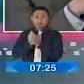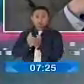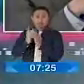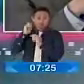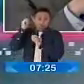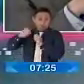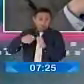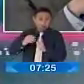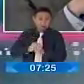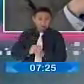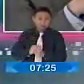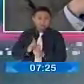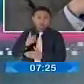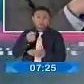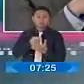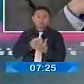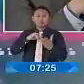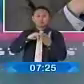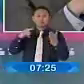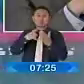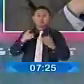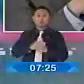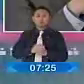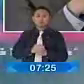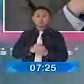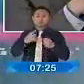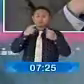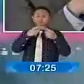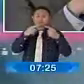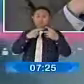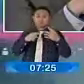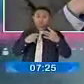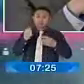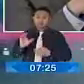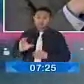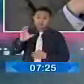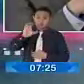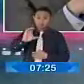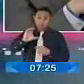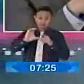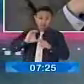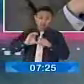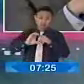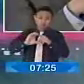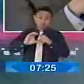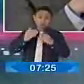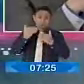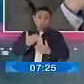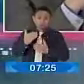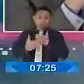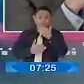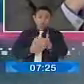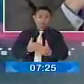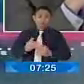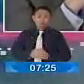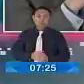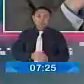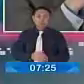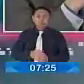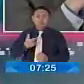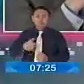poner tecnología, y todas estas inversiones hoy hemos pasado ya esta etapa, esta primera etapa de